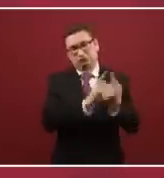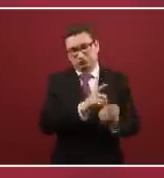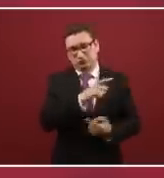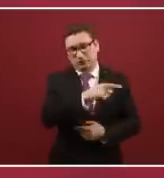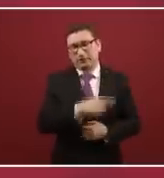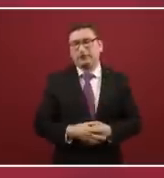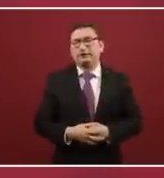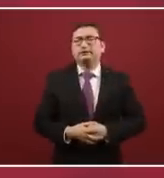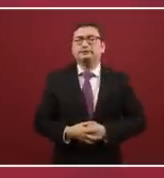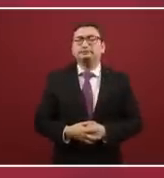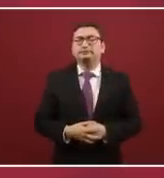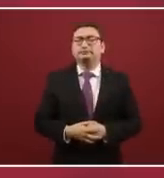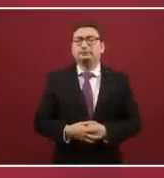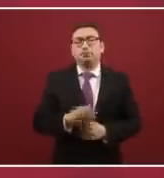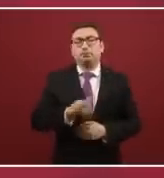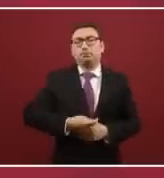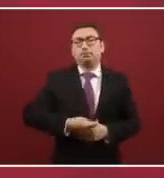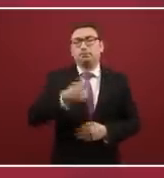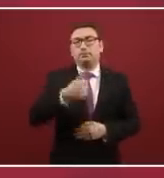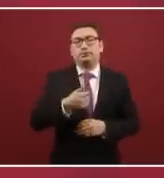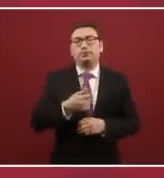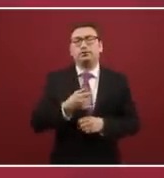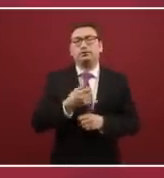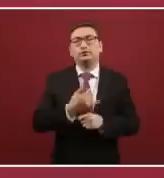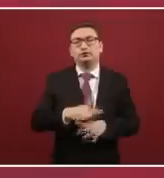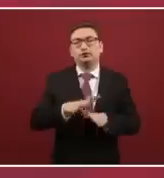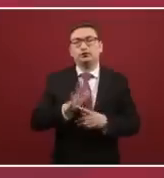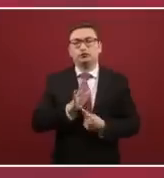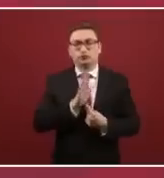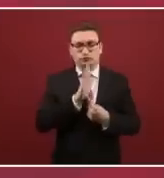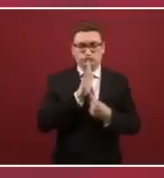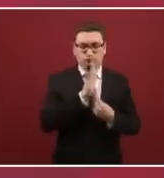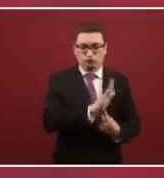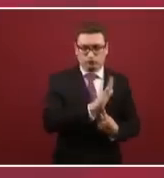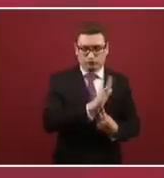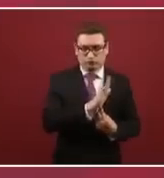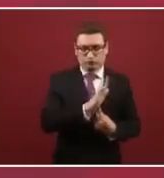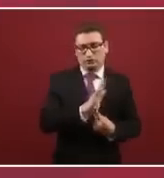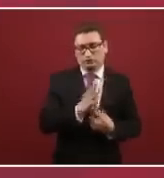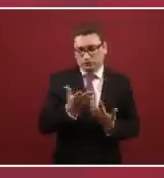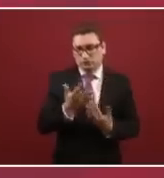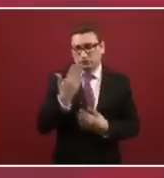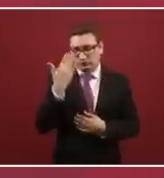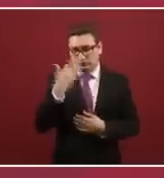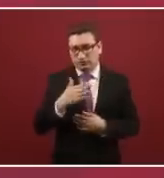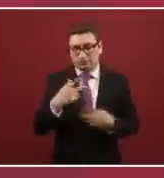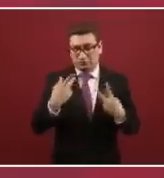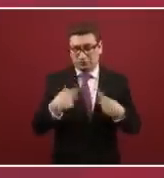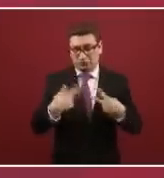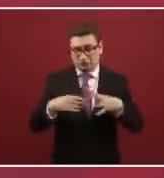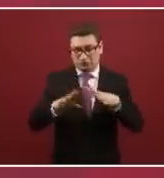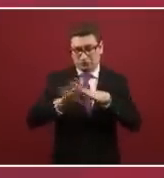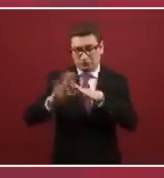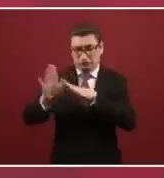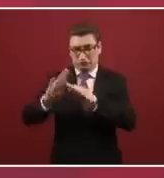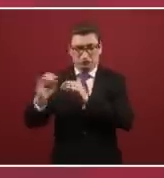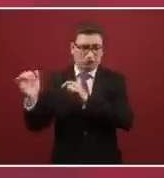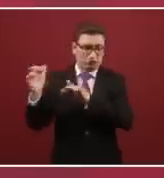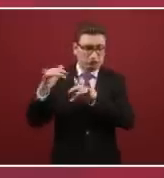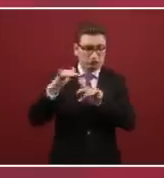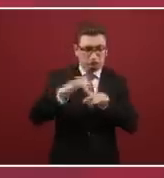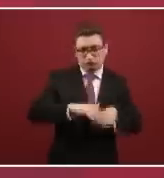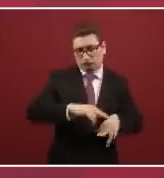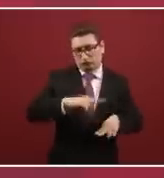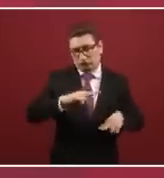lo primero fue mostrar el dato del crecimiento del flujo migratorio. Entonces,